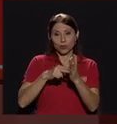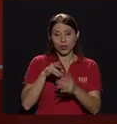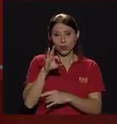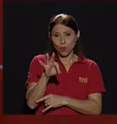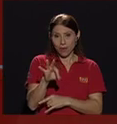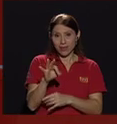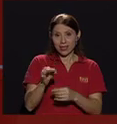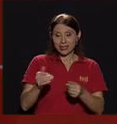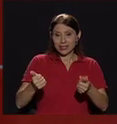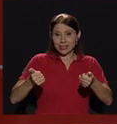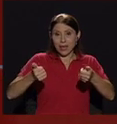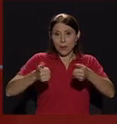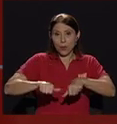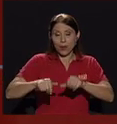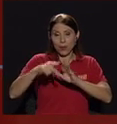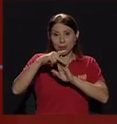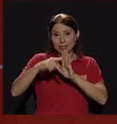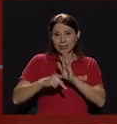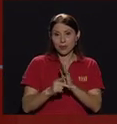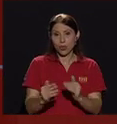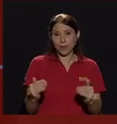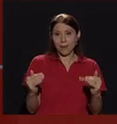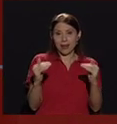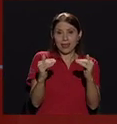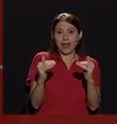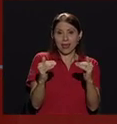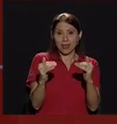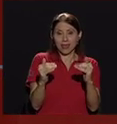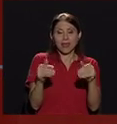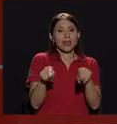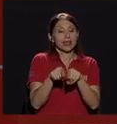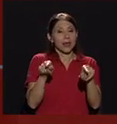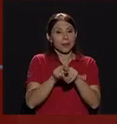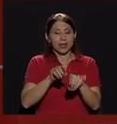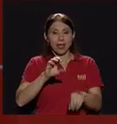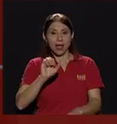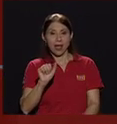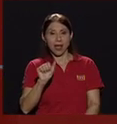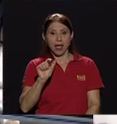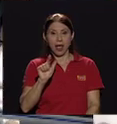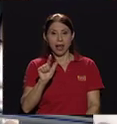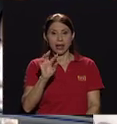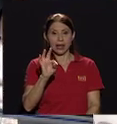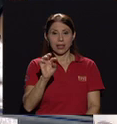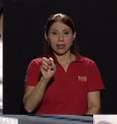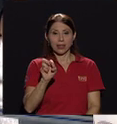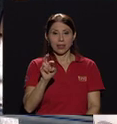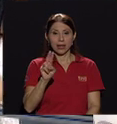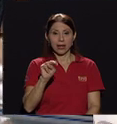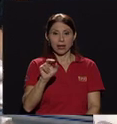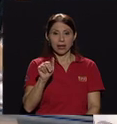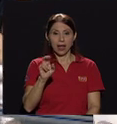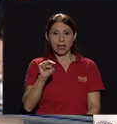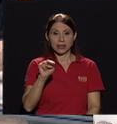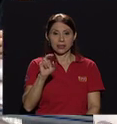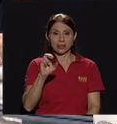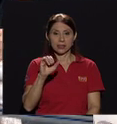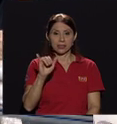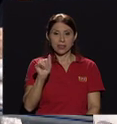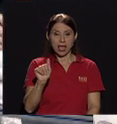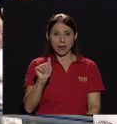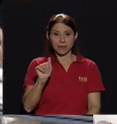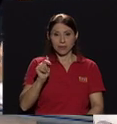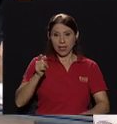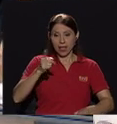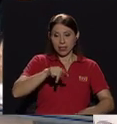2009 el principio de paridad y el mecanismo de alternancia, nuestro legislador tuvo